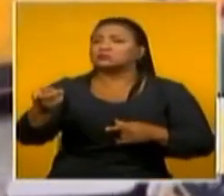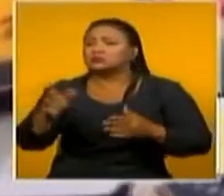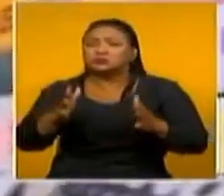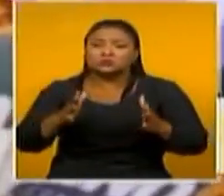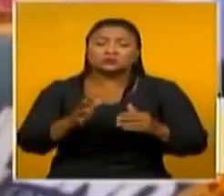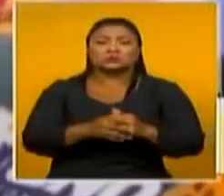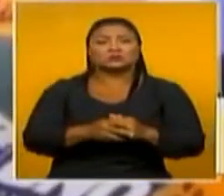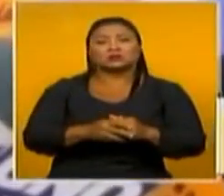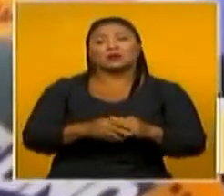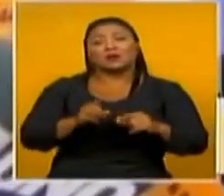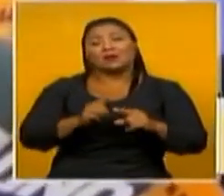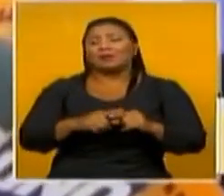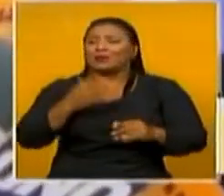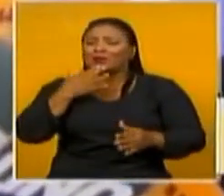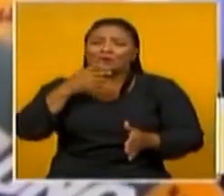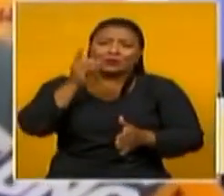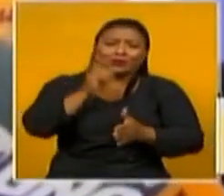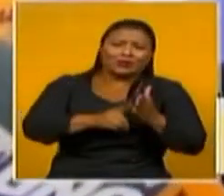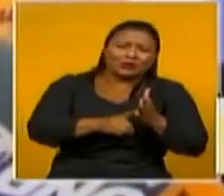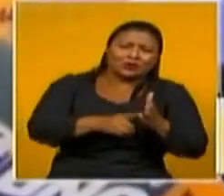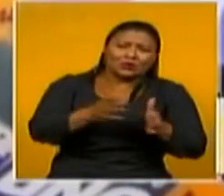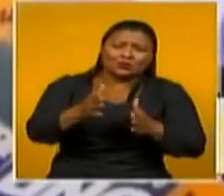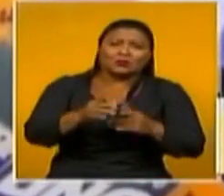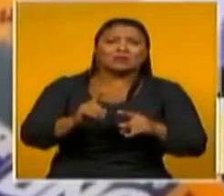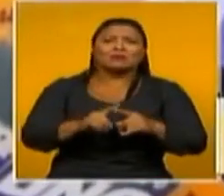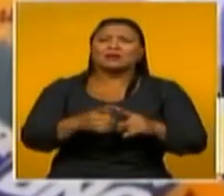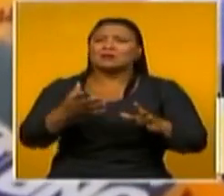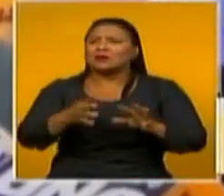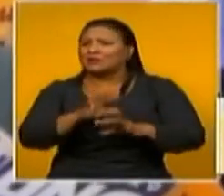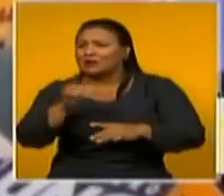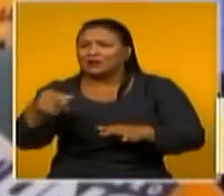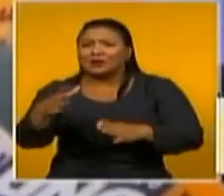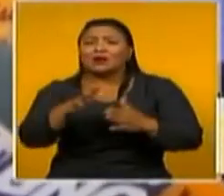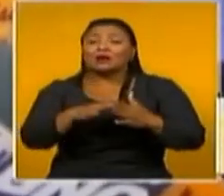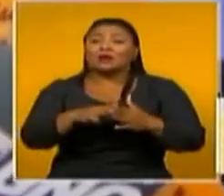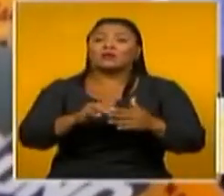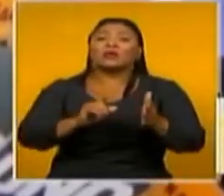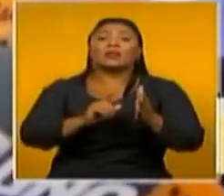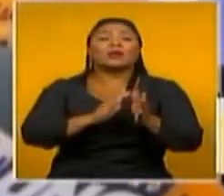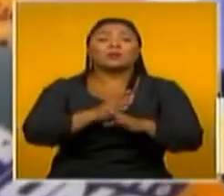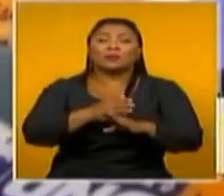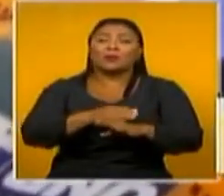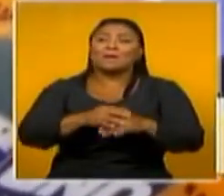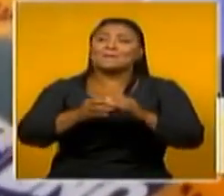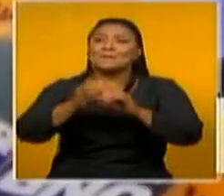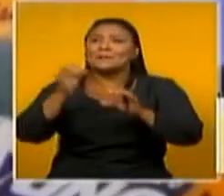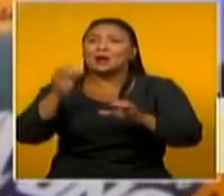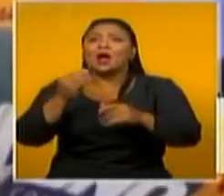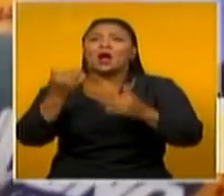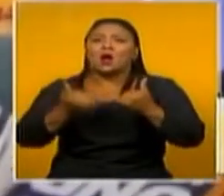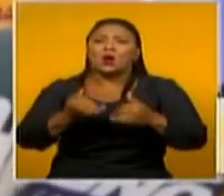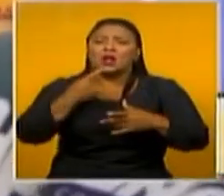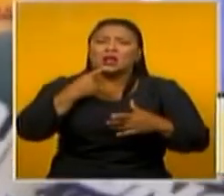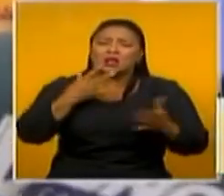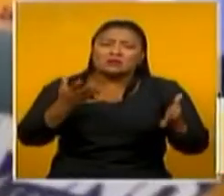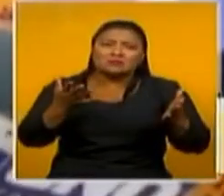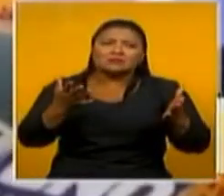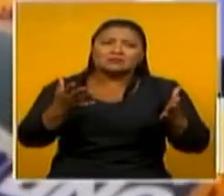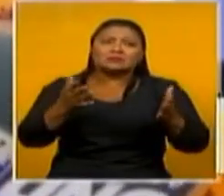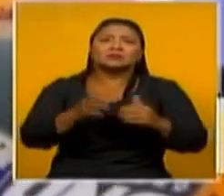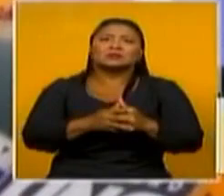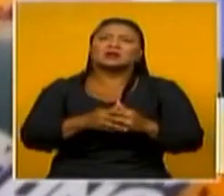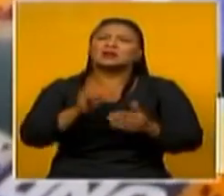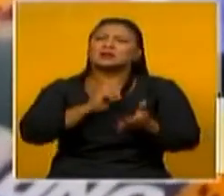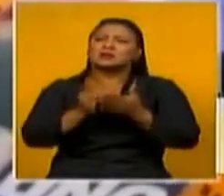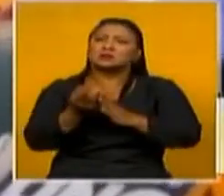una denuncia mal infundada. Primero fue la rata prehistórica, después fue un palo, ahora dicen en la